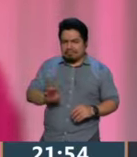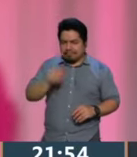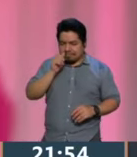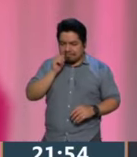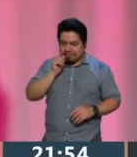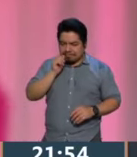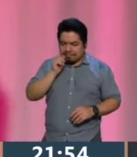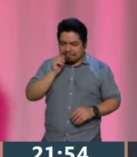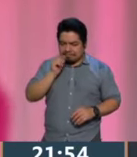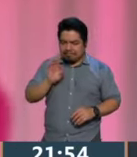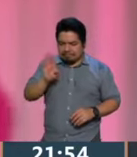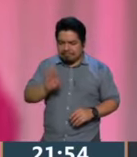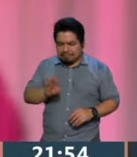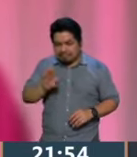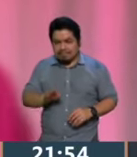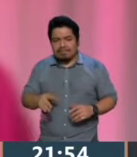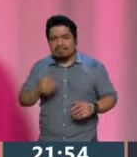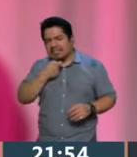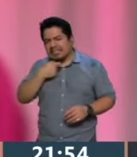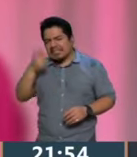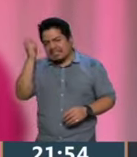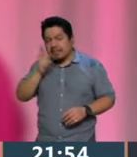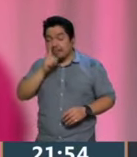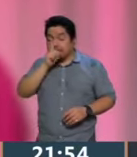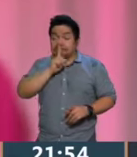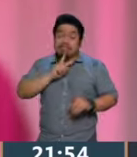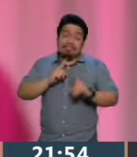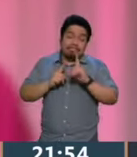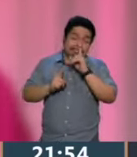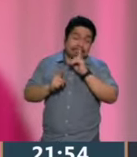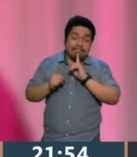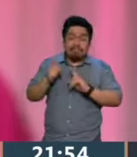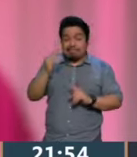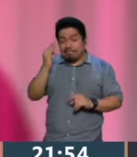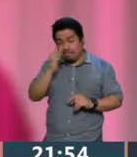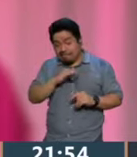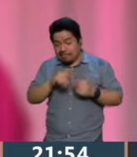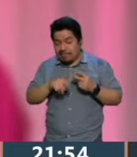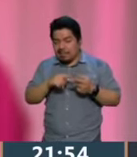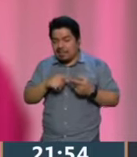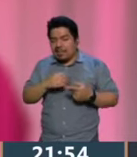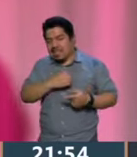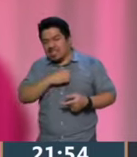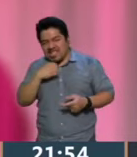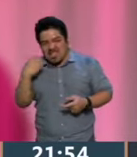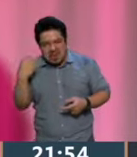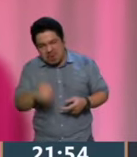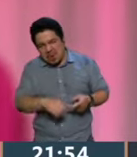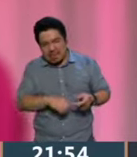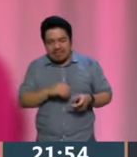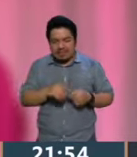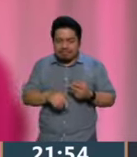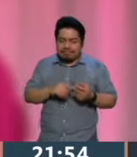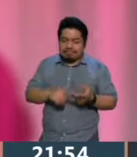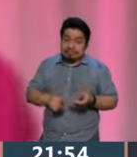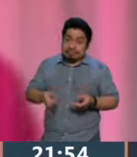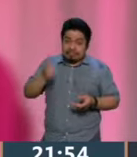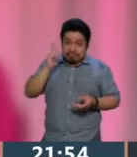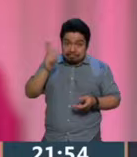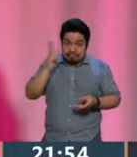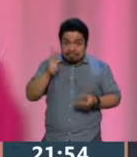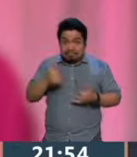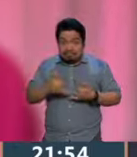hemos tenido una campaña de mucha fake news, de muchos discursos de odio, que espero conforme los